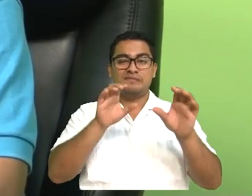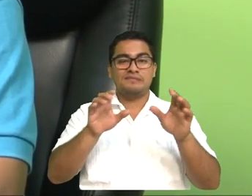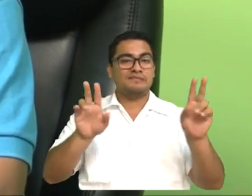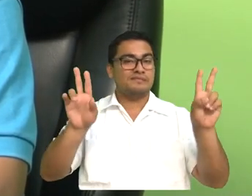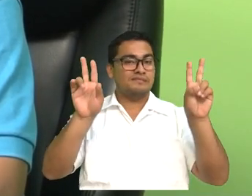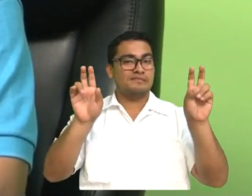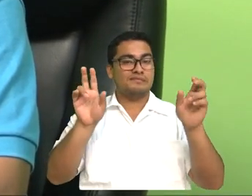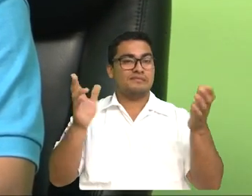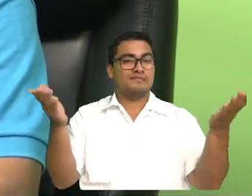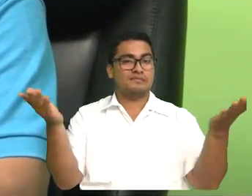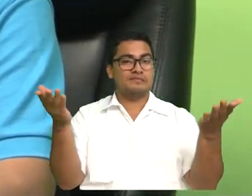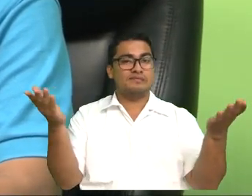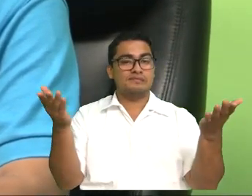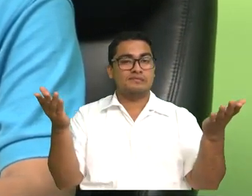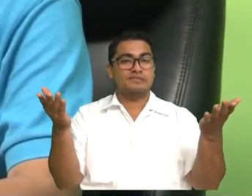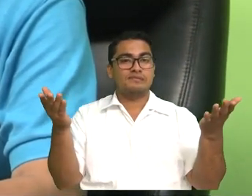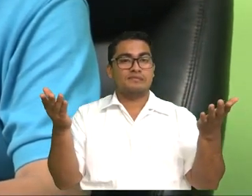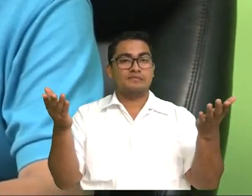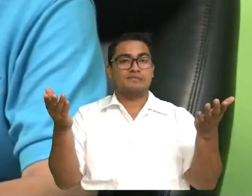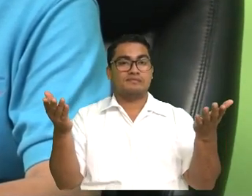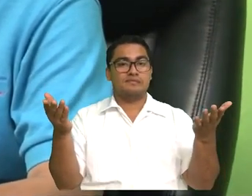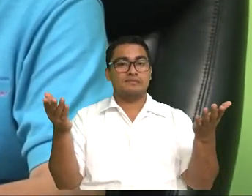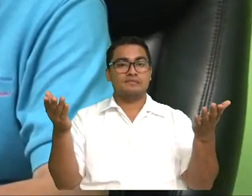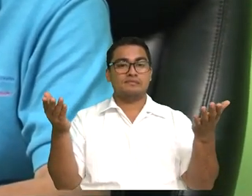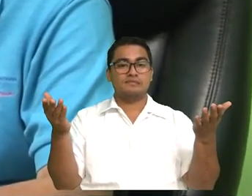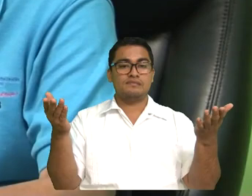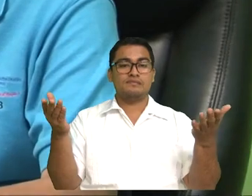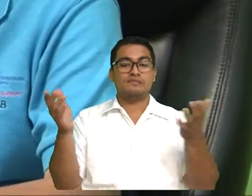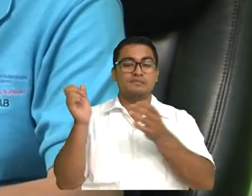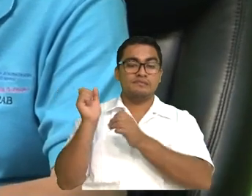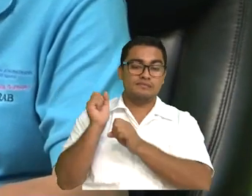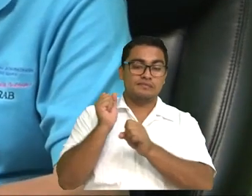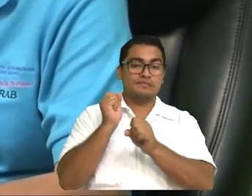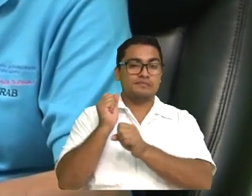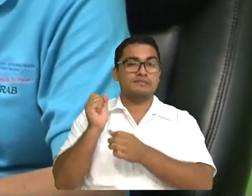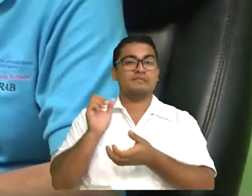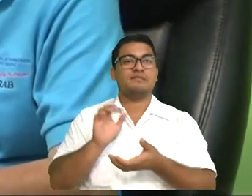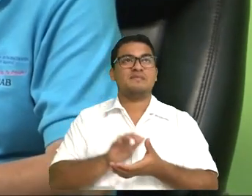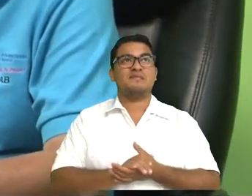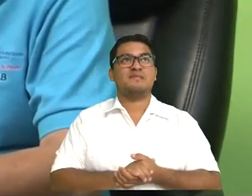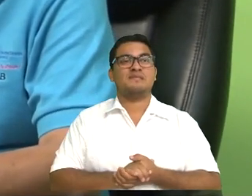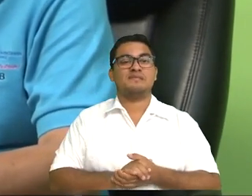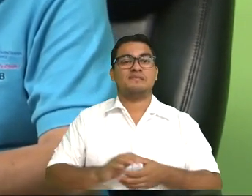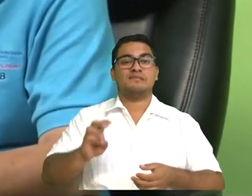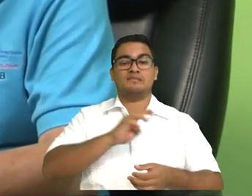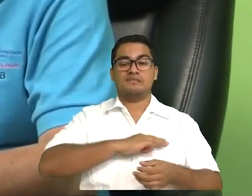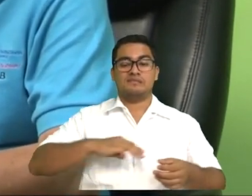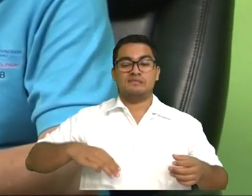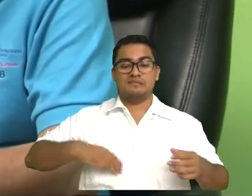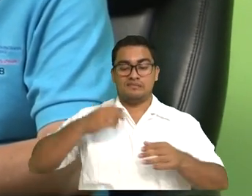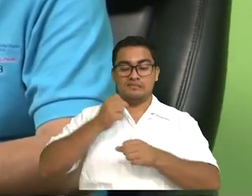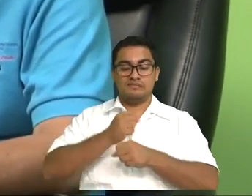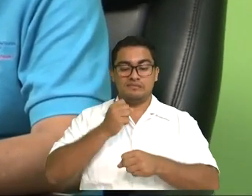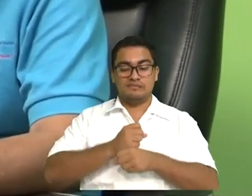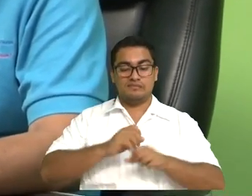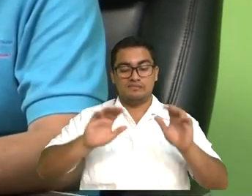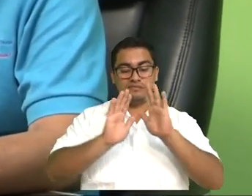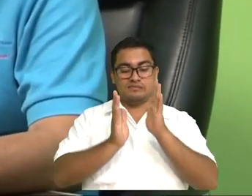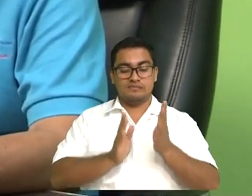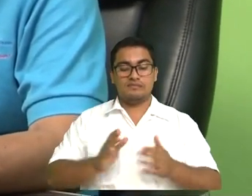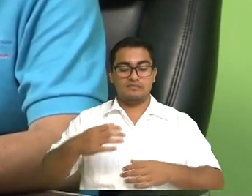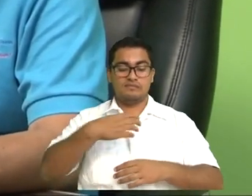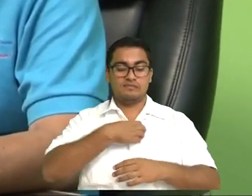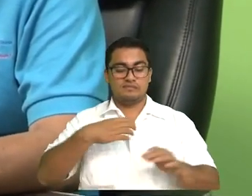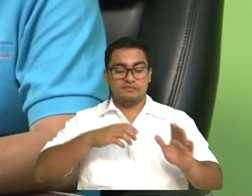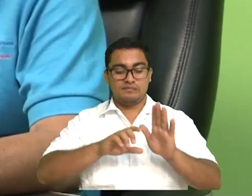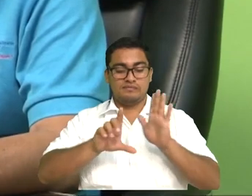relativo a la Semana Santa. La ministra del Trabajo, en uso de las facultades que le